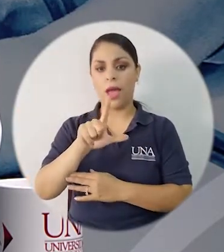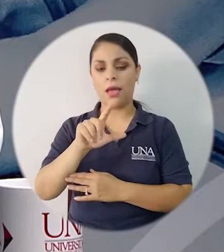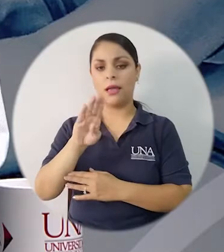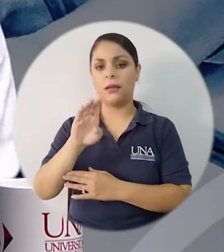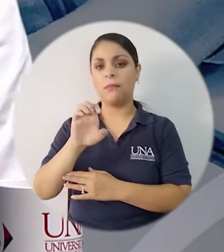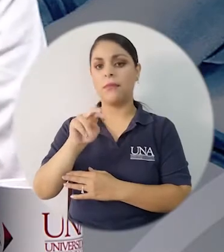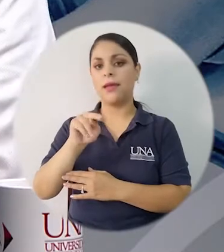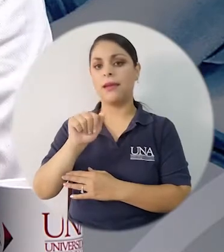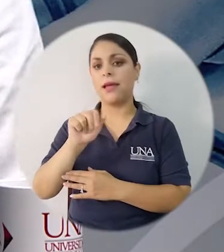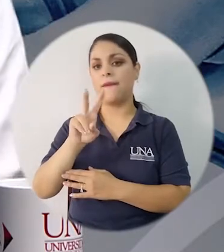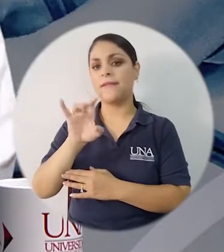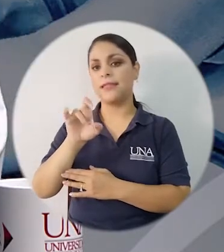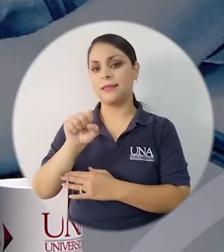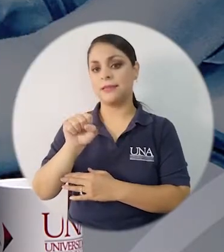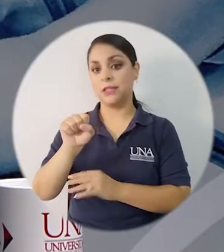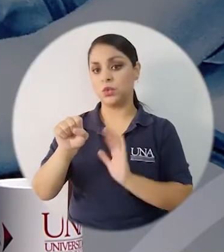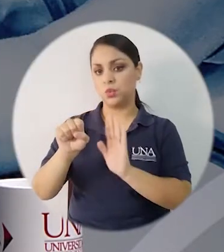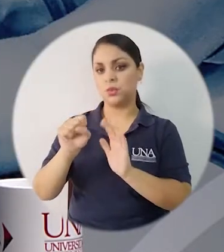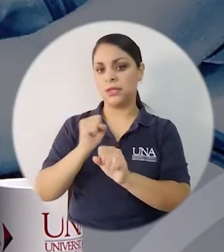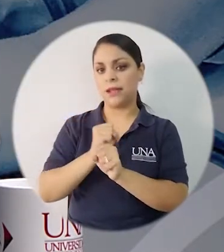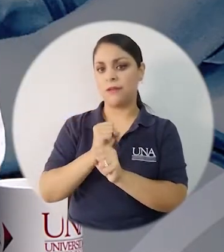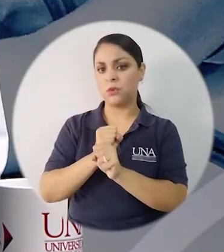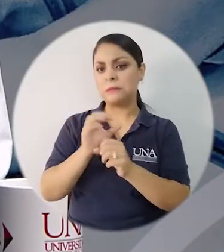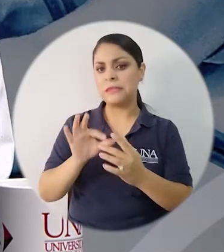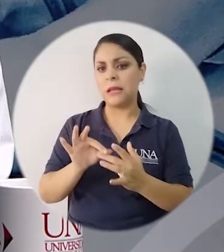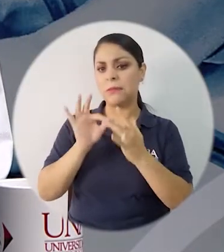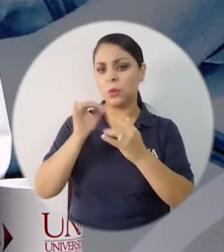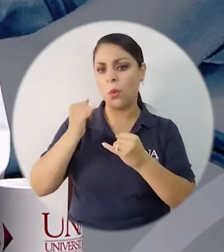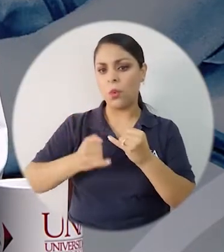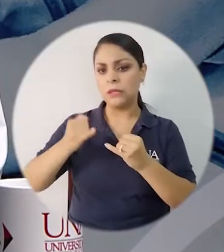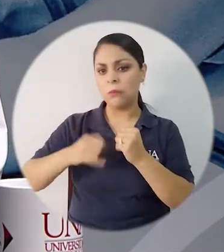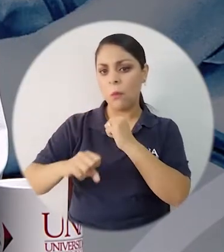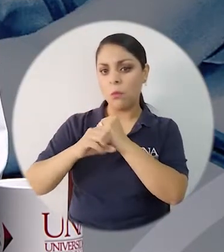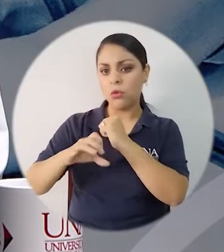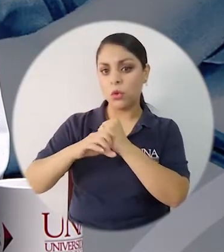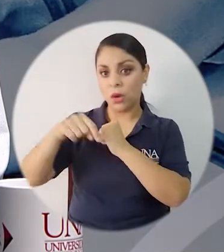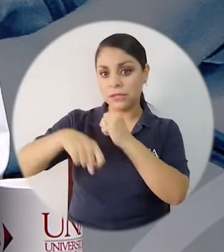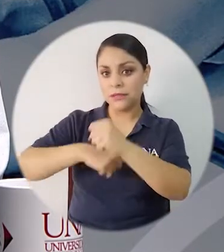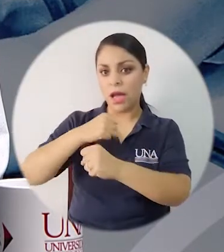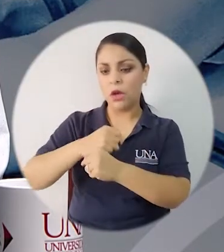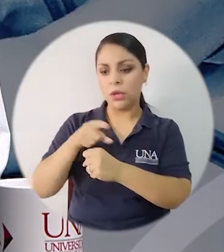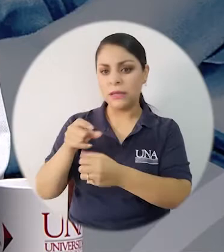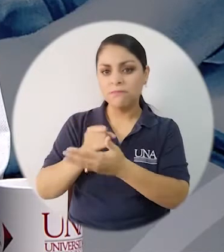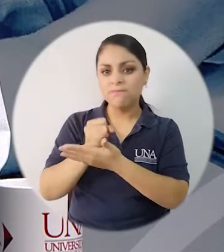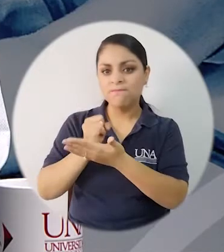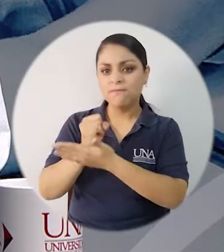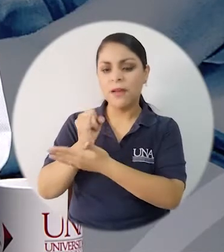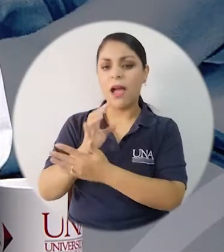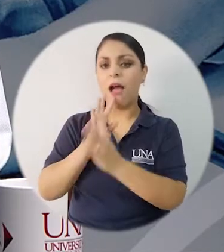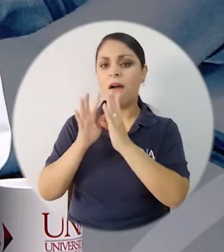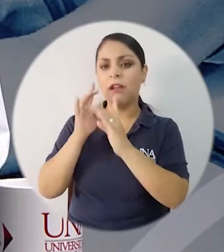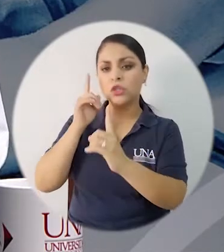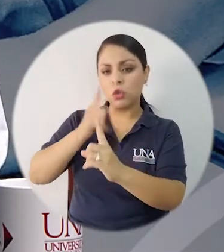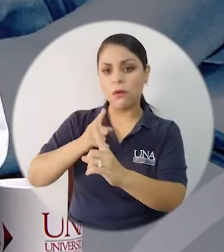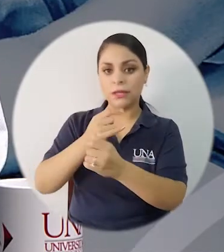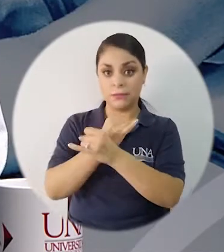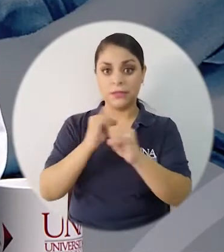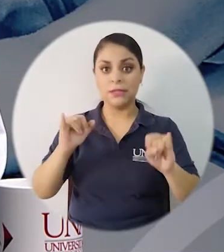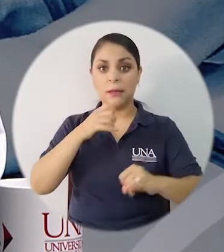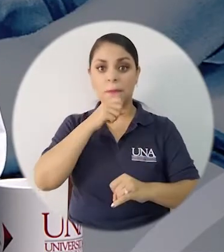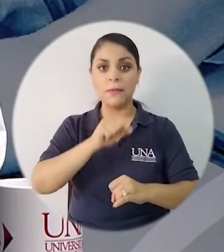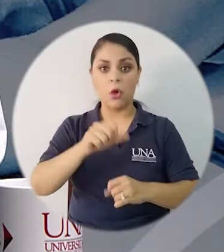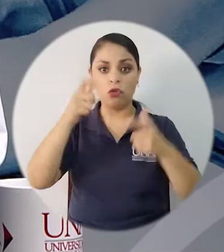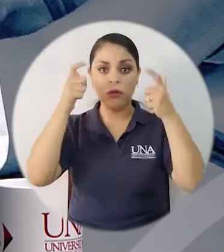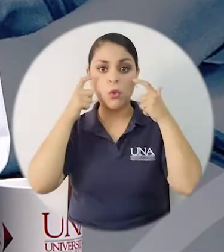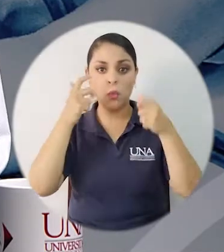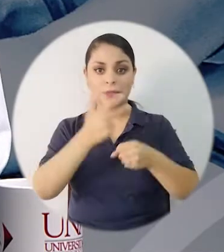sus trabajos, en especial el último que publicó este año en torno a una investigación que hace sobre la independencia en el antiguo